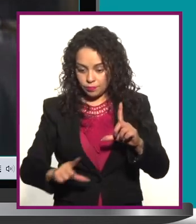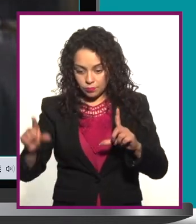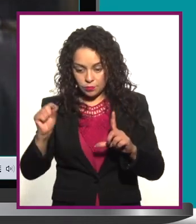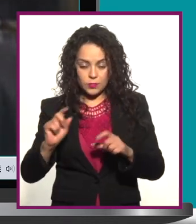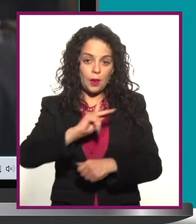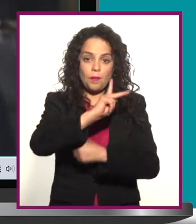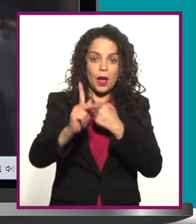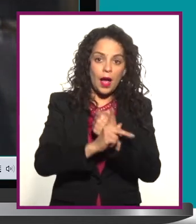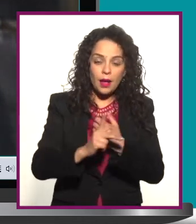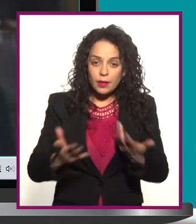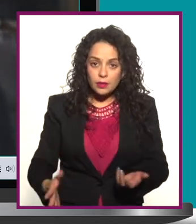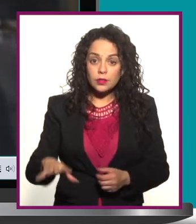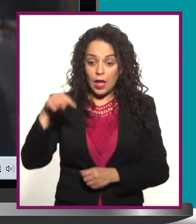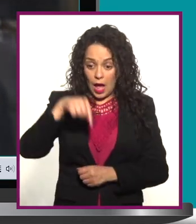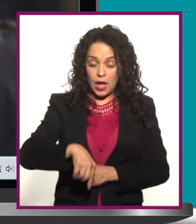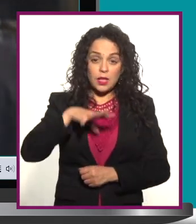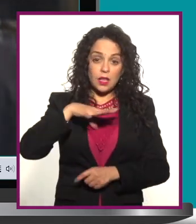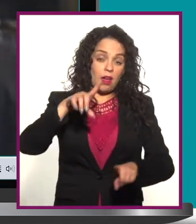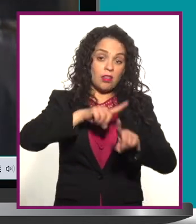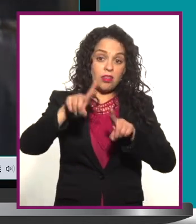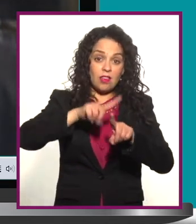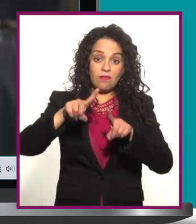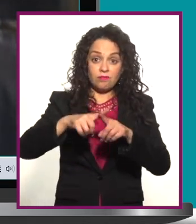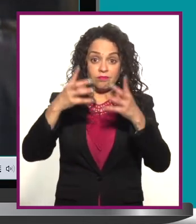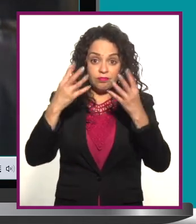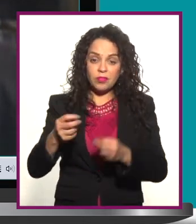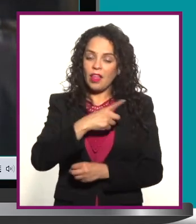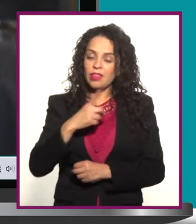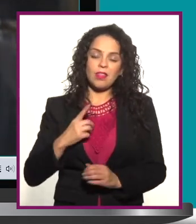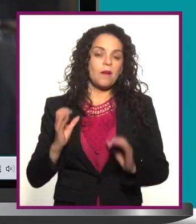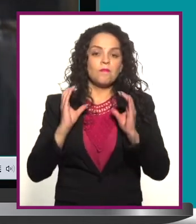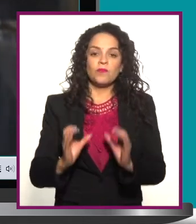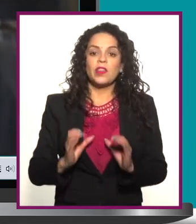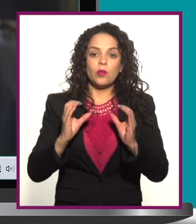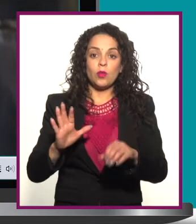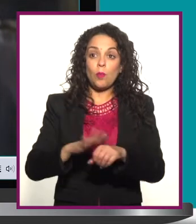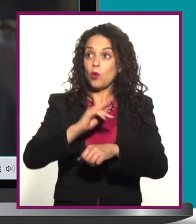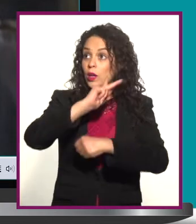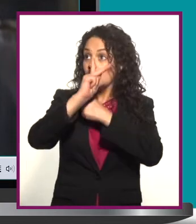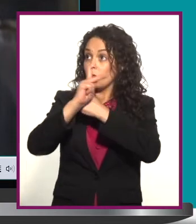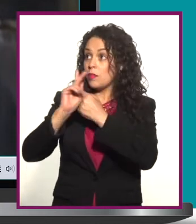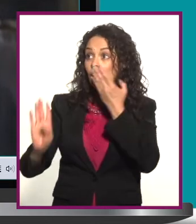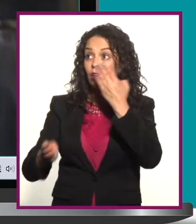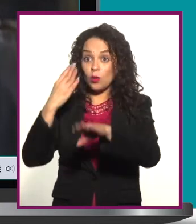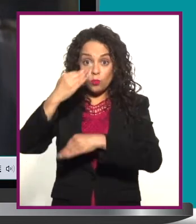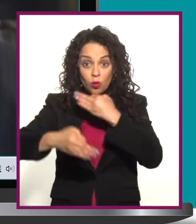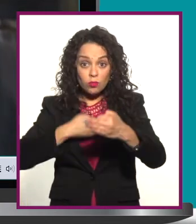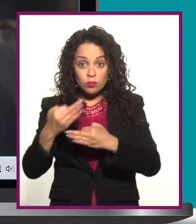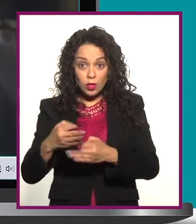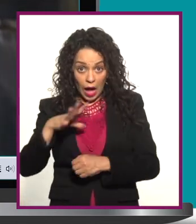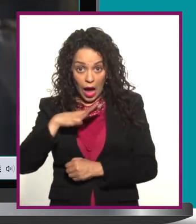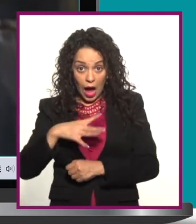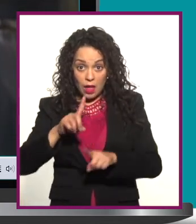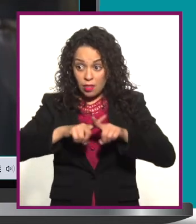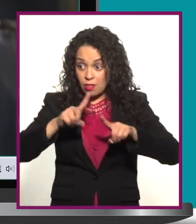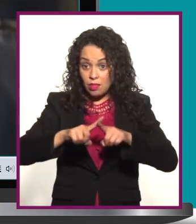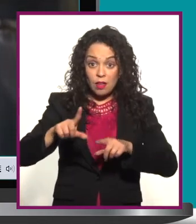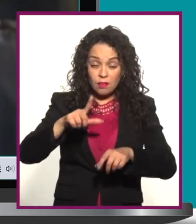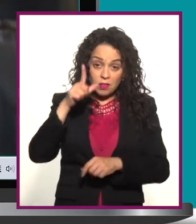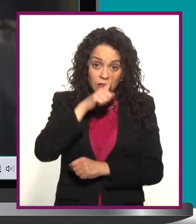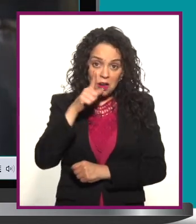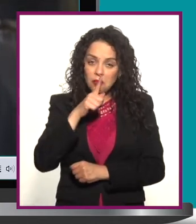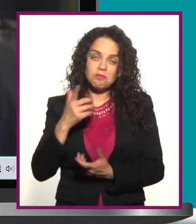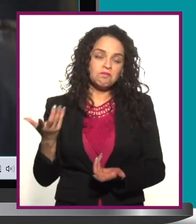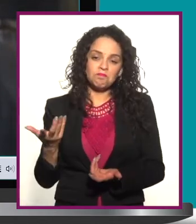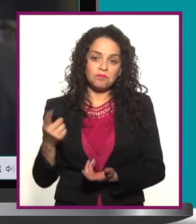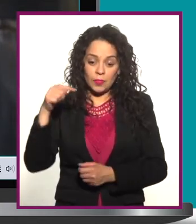nación y por lo tanto la gran diversidad de lenguas que tenemos debemos de cuidarlas porque no todos los países del mundo tienen tantas lenguas